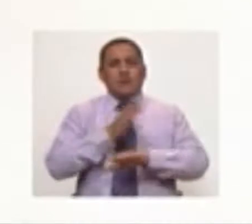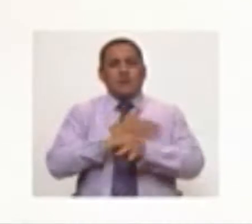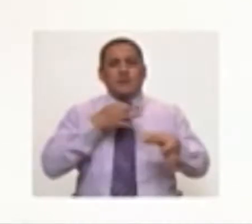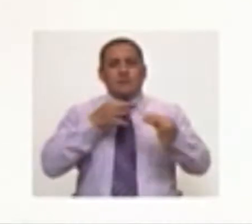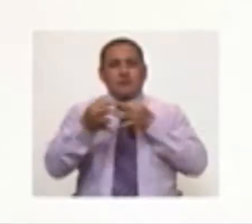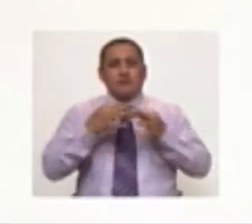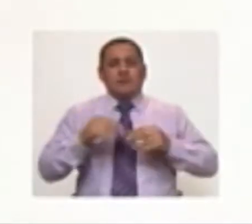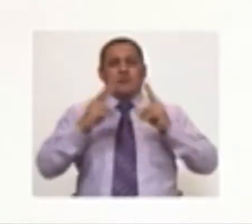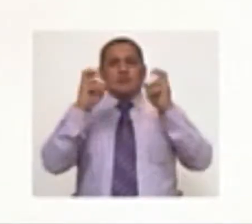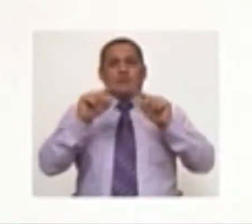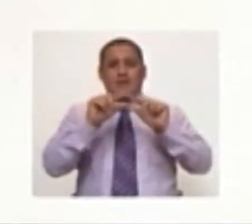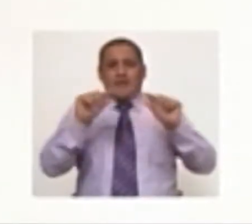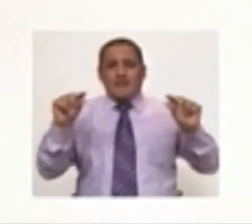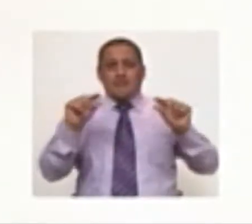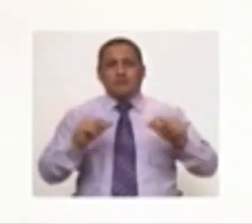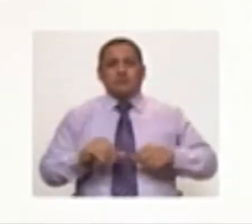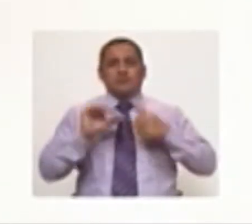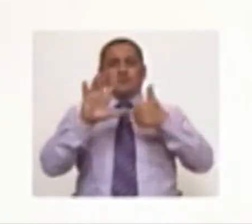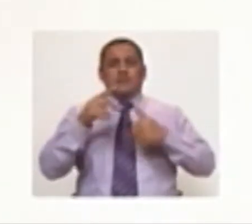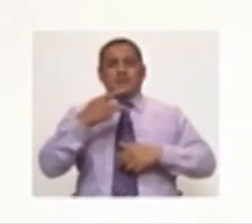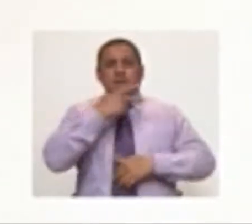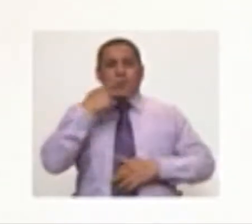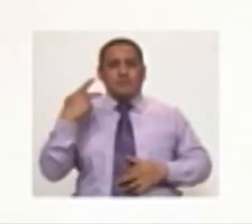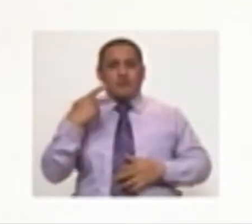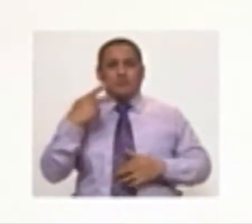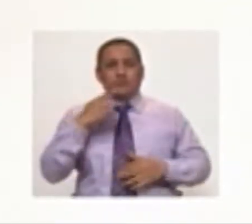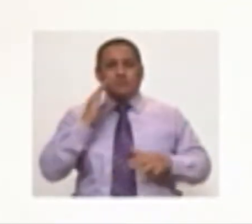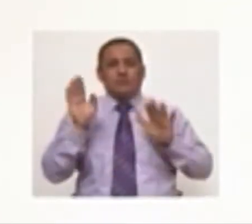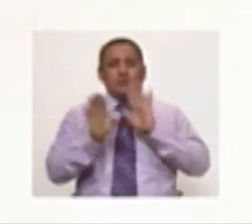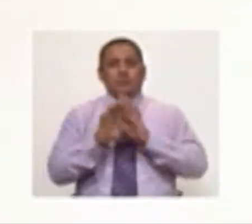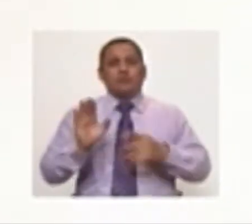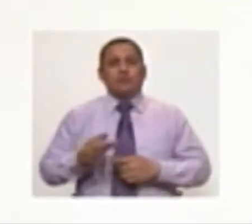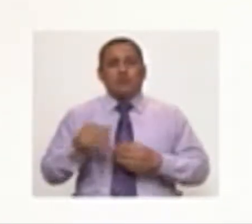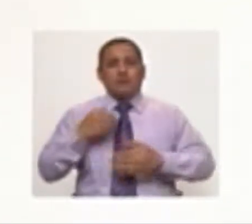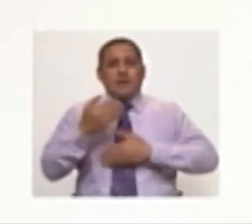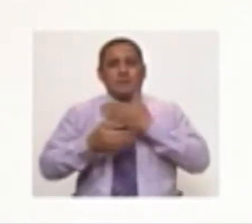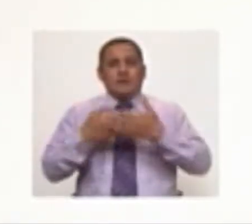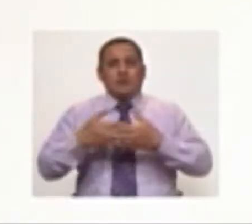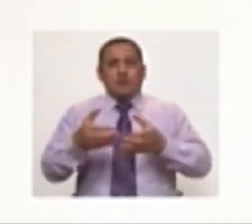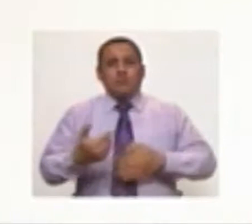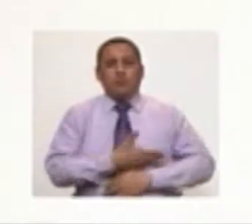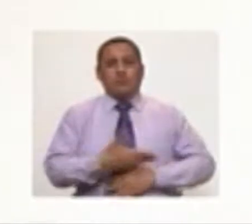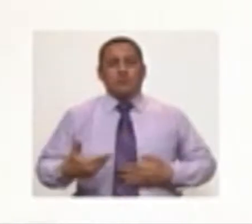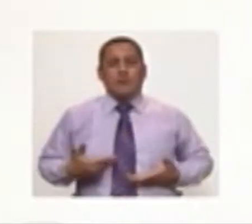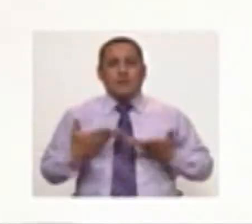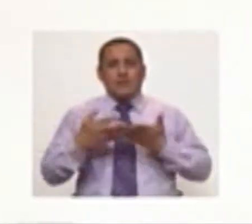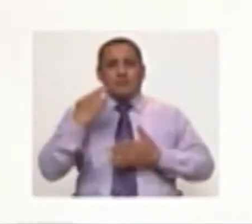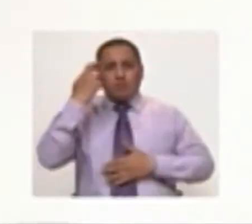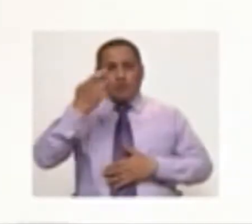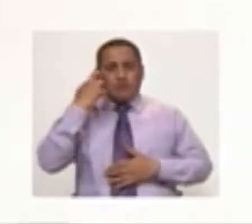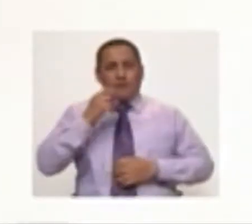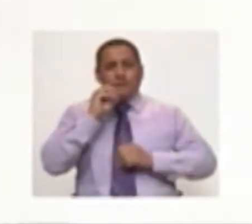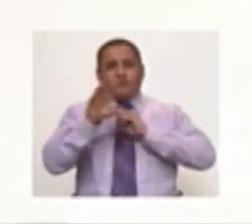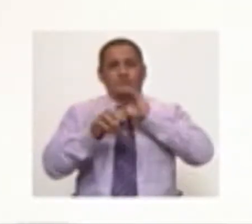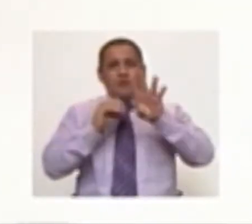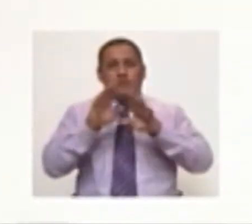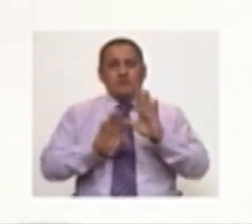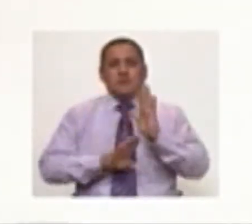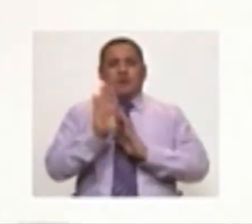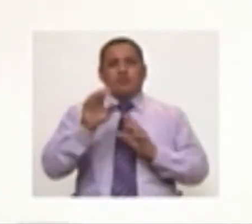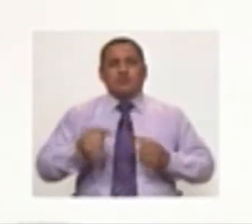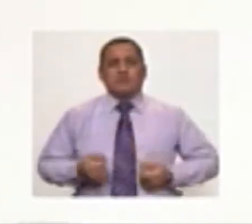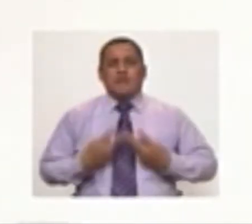leído el título completo de la ley, son 6 verbos que nos mueve como Estado a generar políticas para el uso, fomento,